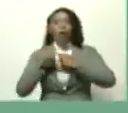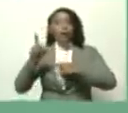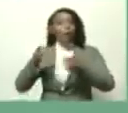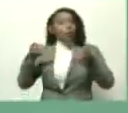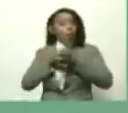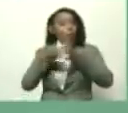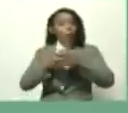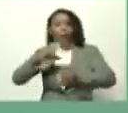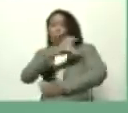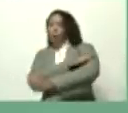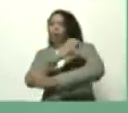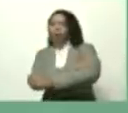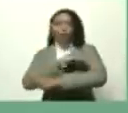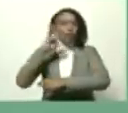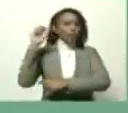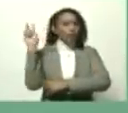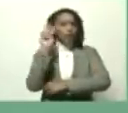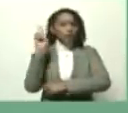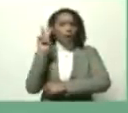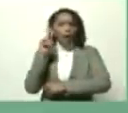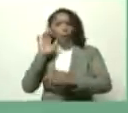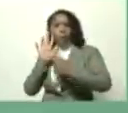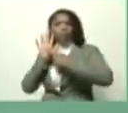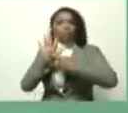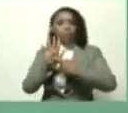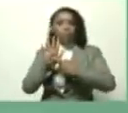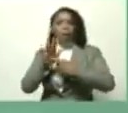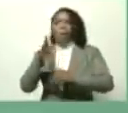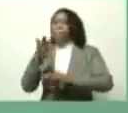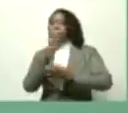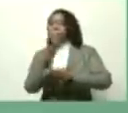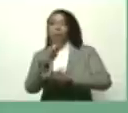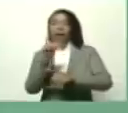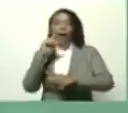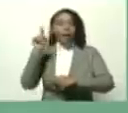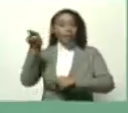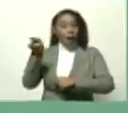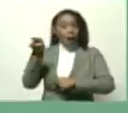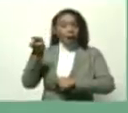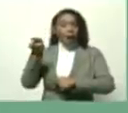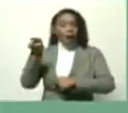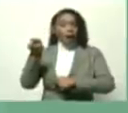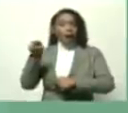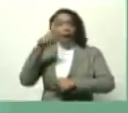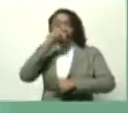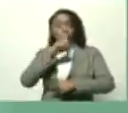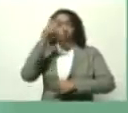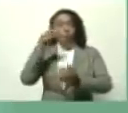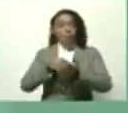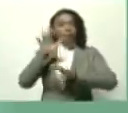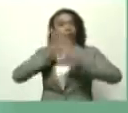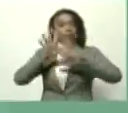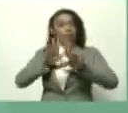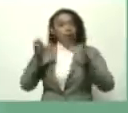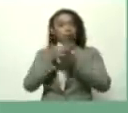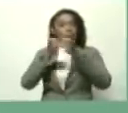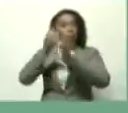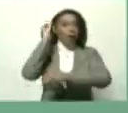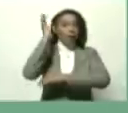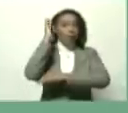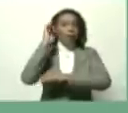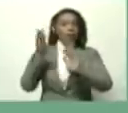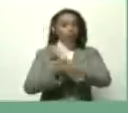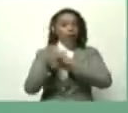la ultraderecha venezolana. Y señalamos que por al menos en la elección del año 2015, en la elección parlamentaria,